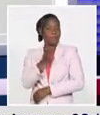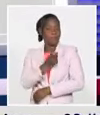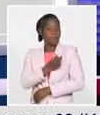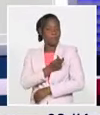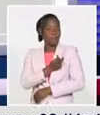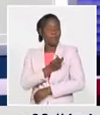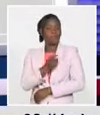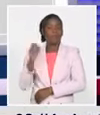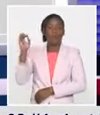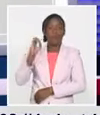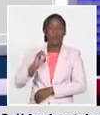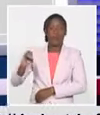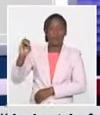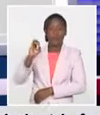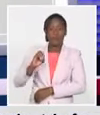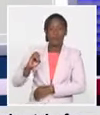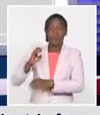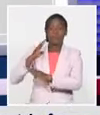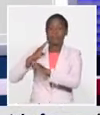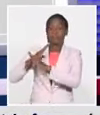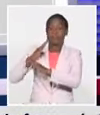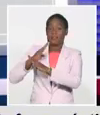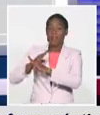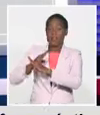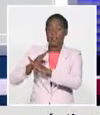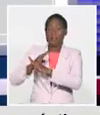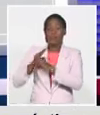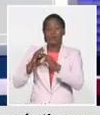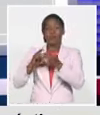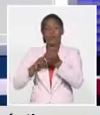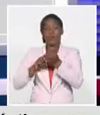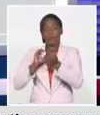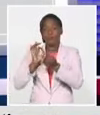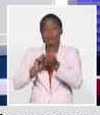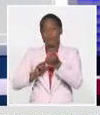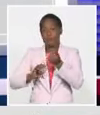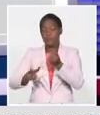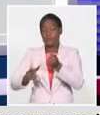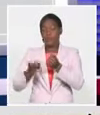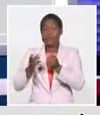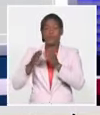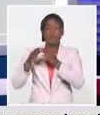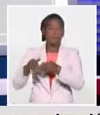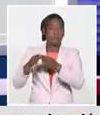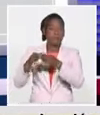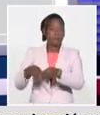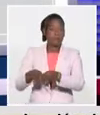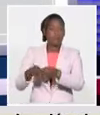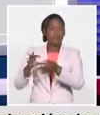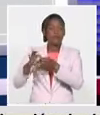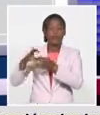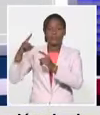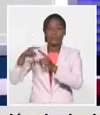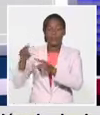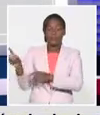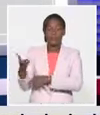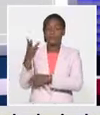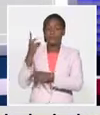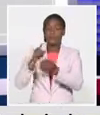vacunal Abdala en Santiago de Cuba, en Guantánamo y en la provincia de Granma con la